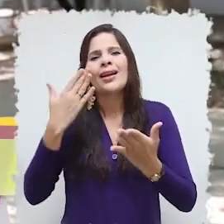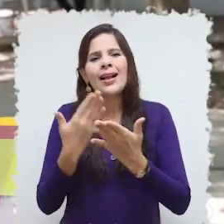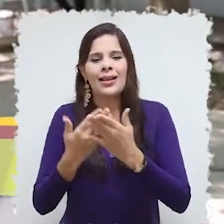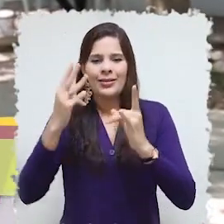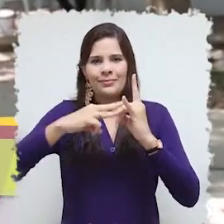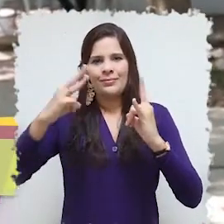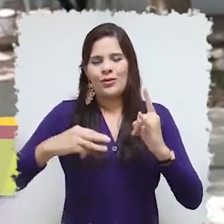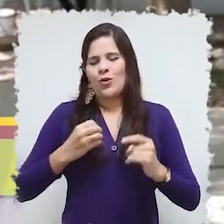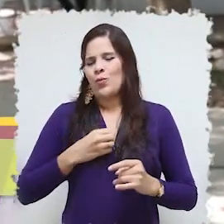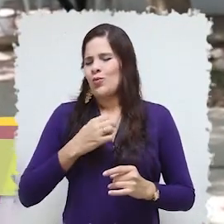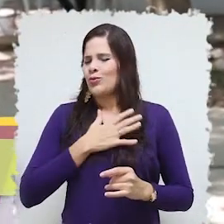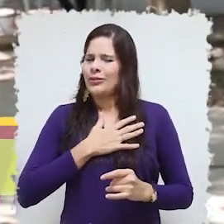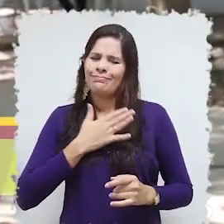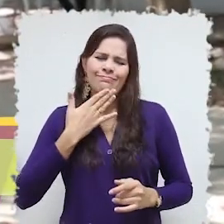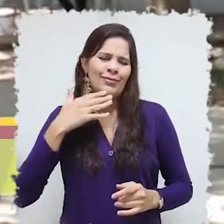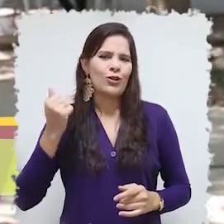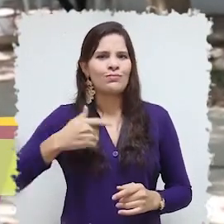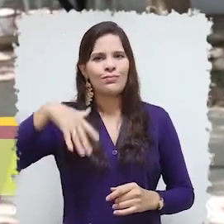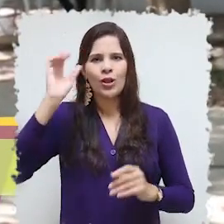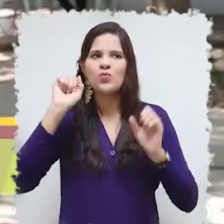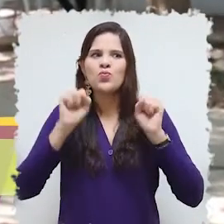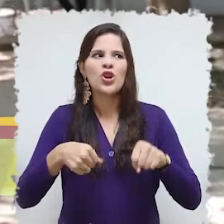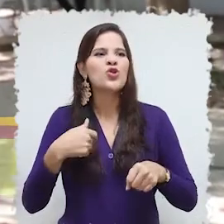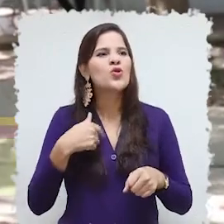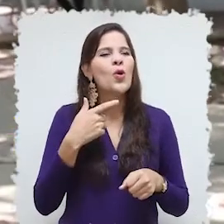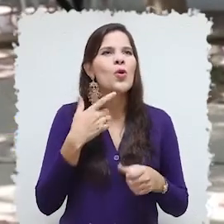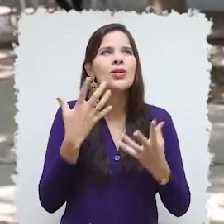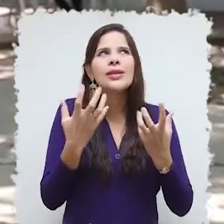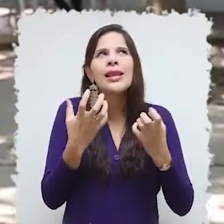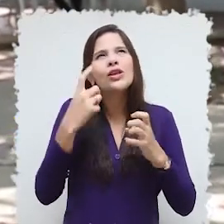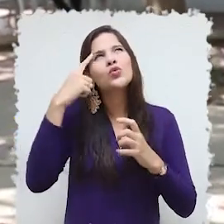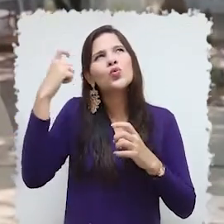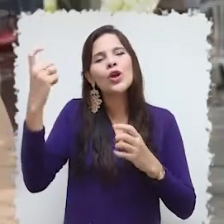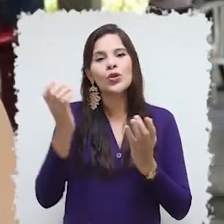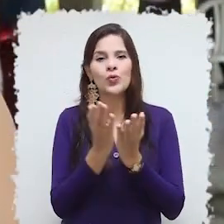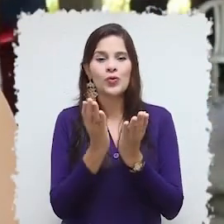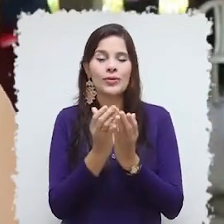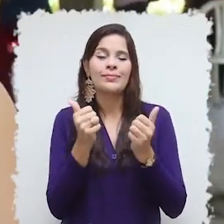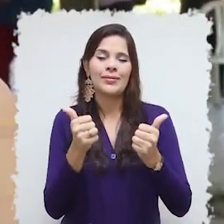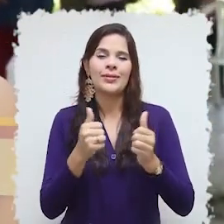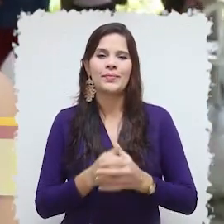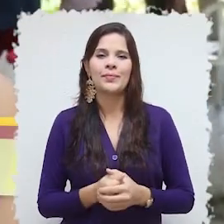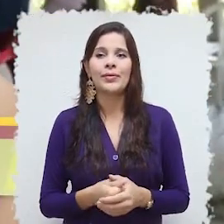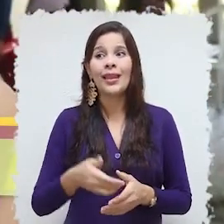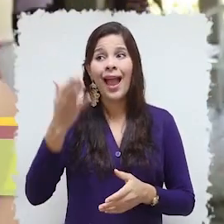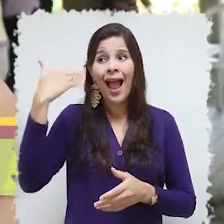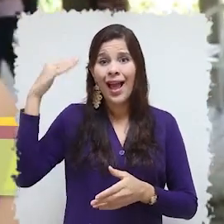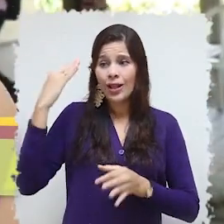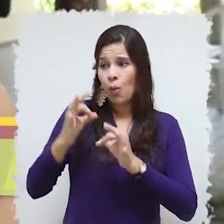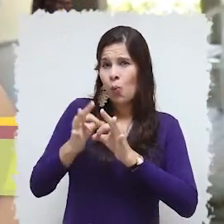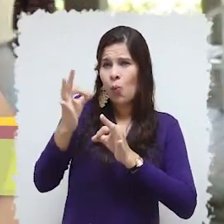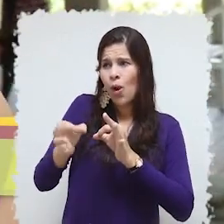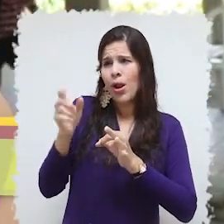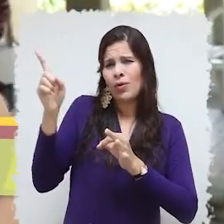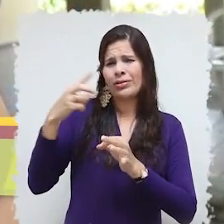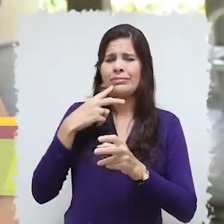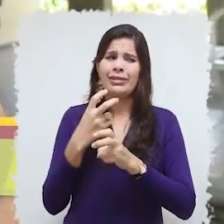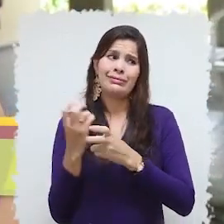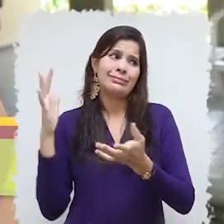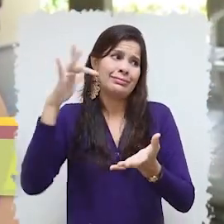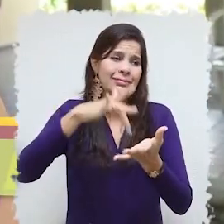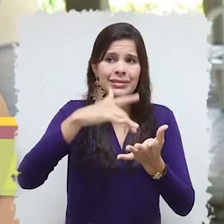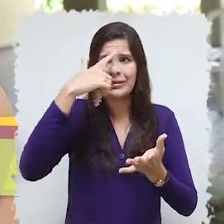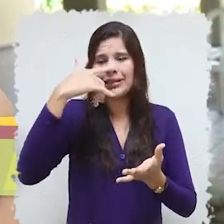nosotros es, o sea, lo mejor de lo mejor, poder estudiar lo que nosotros siempre hemos querido. Se nos hacía difícil de salir de allá y venir a estudiar acá. Esta es